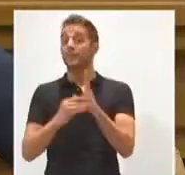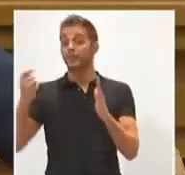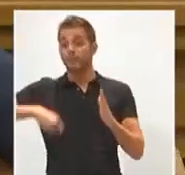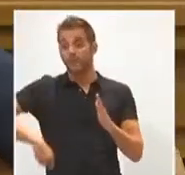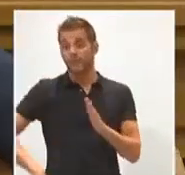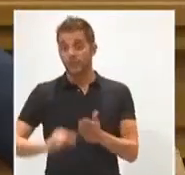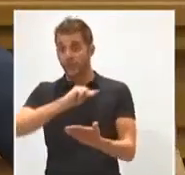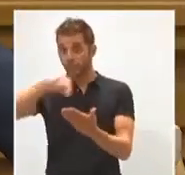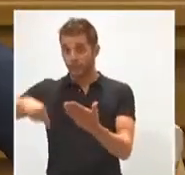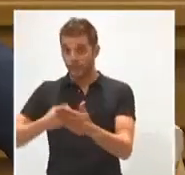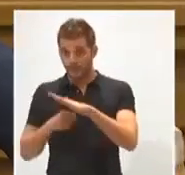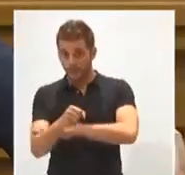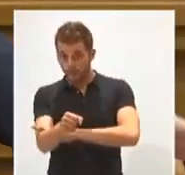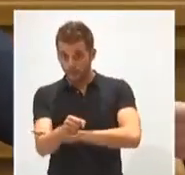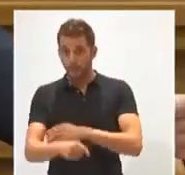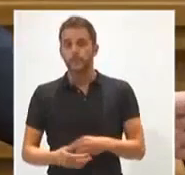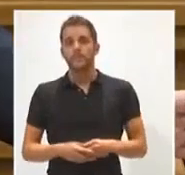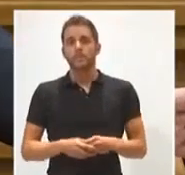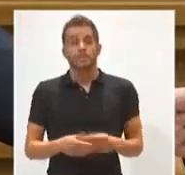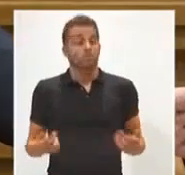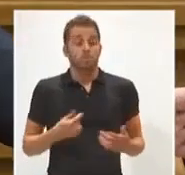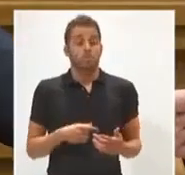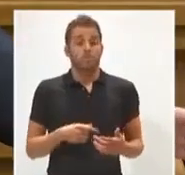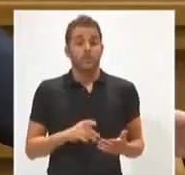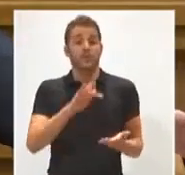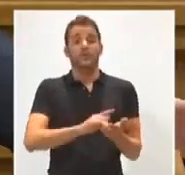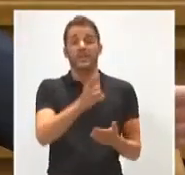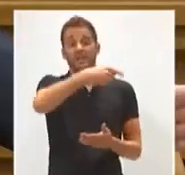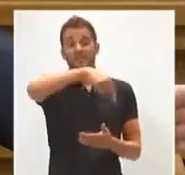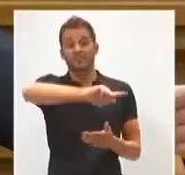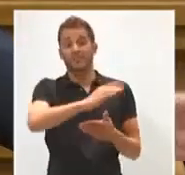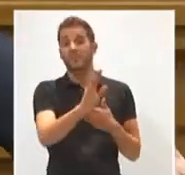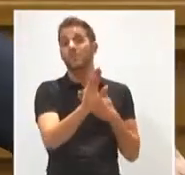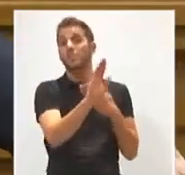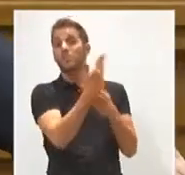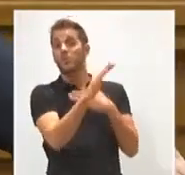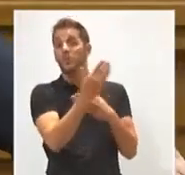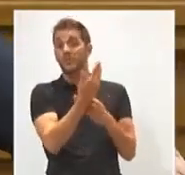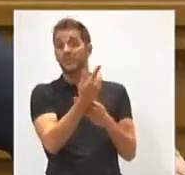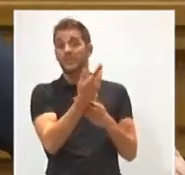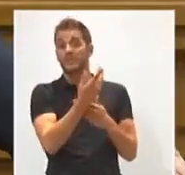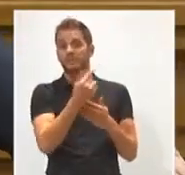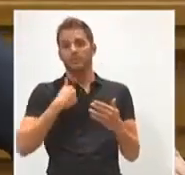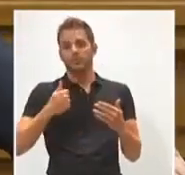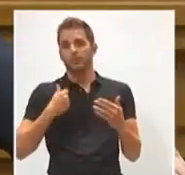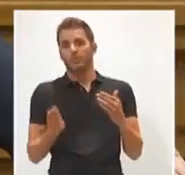contratados ya les digo muchos más de los que reclamaron en sus propuestas más avanzadas